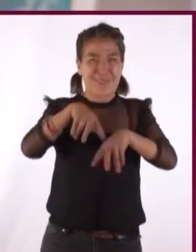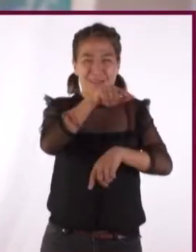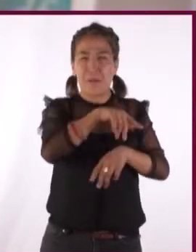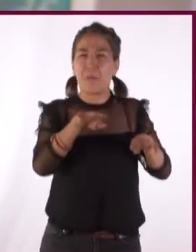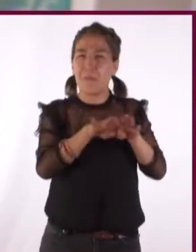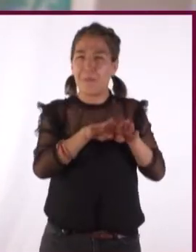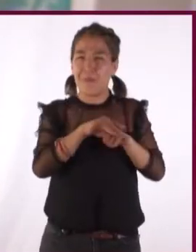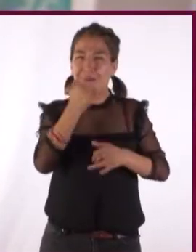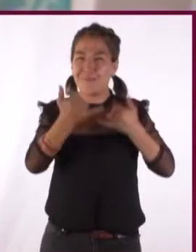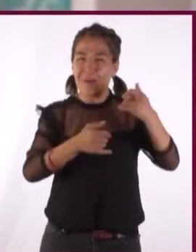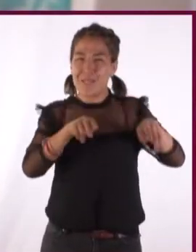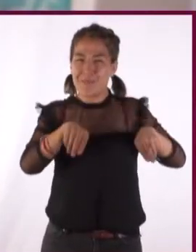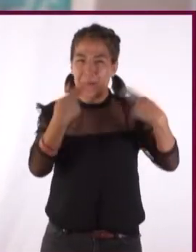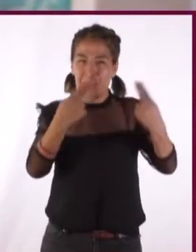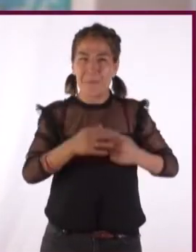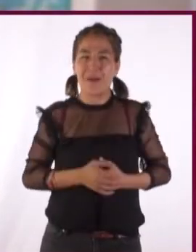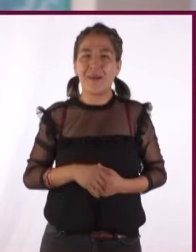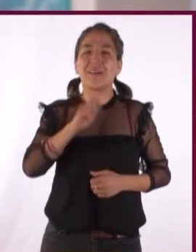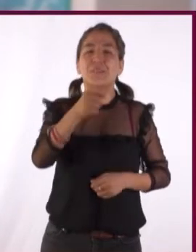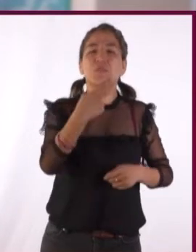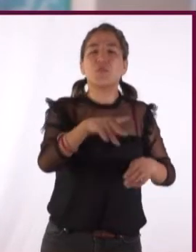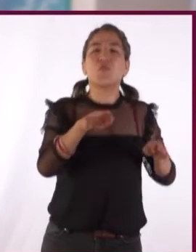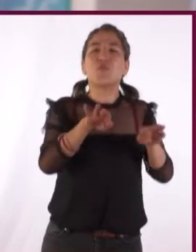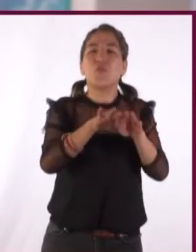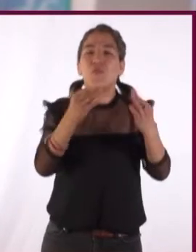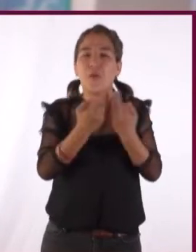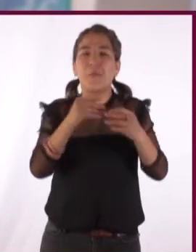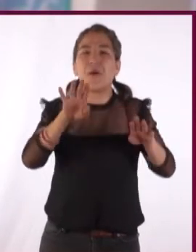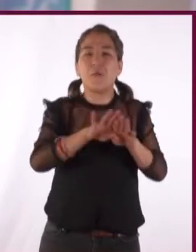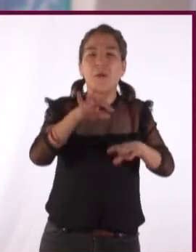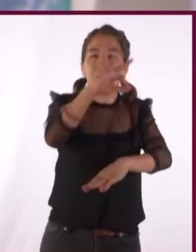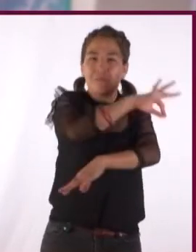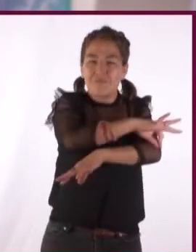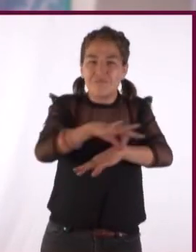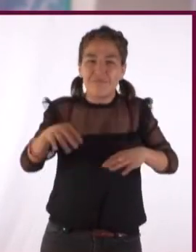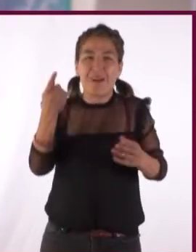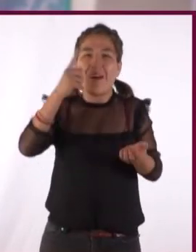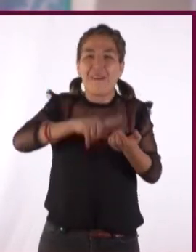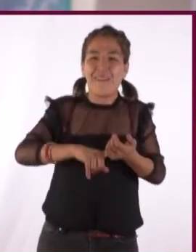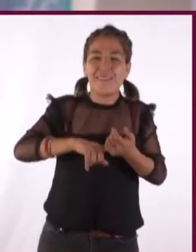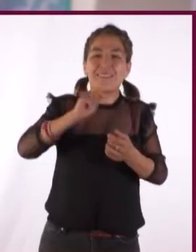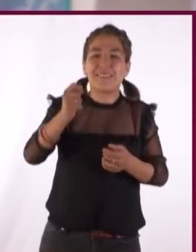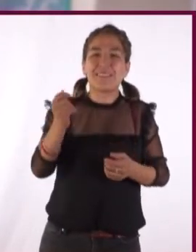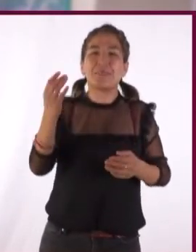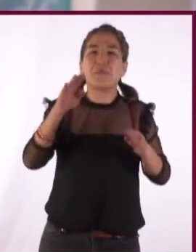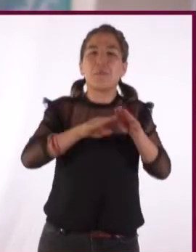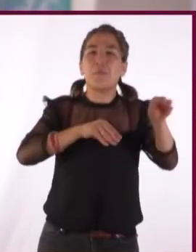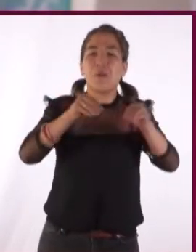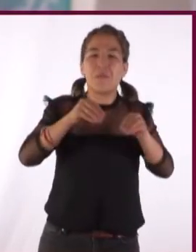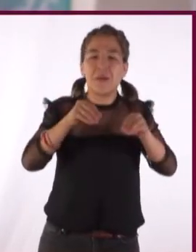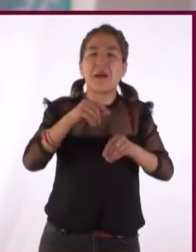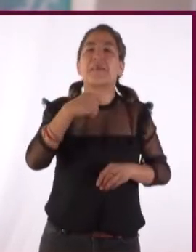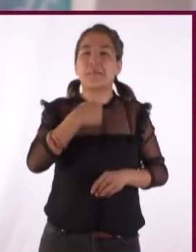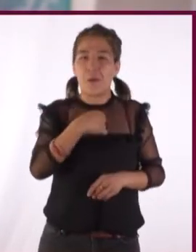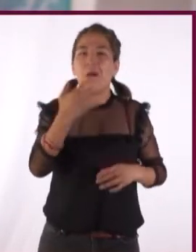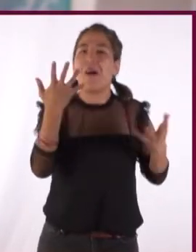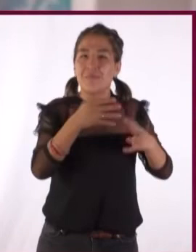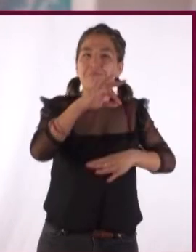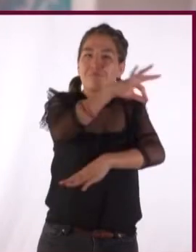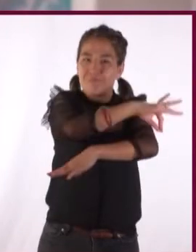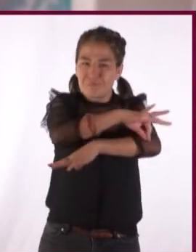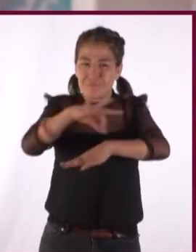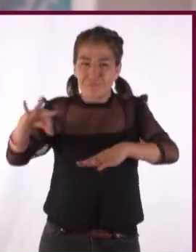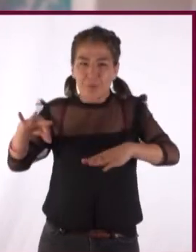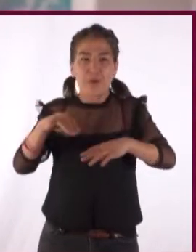broma, ¿eh? Pues yo sí alcanzo a ver que las líneas horizontales están así como un poco inclinadas, pero no lo están porque yo mismo